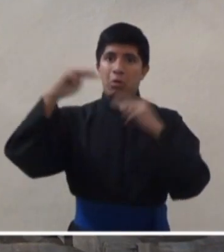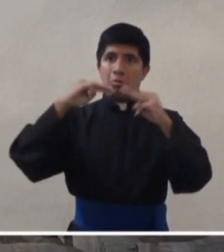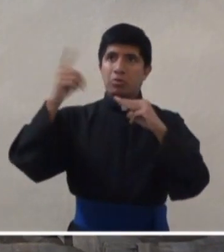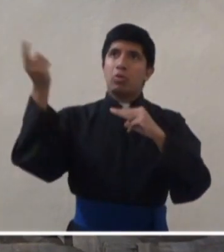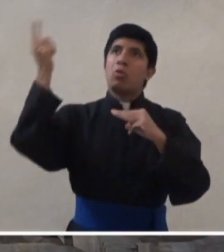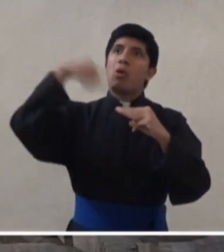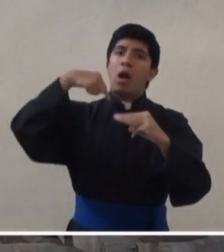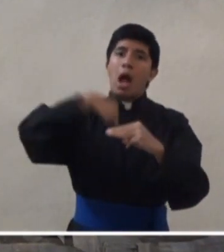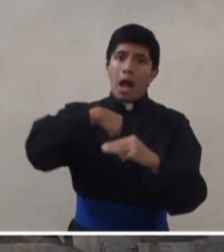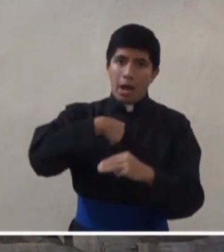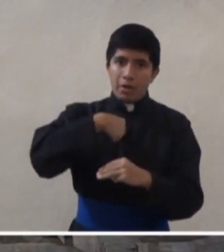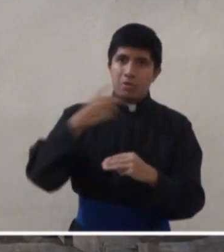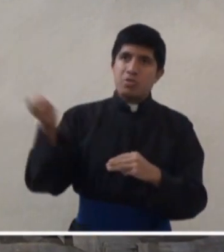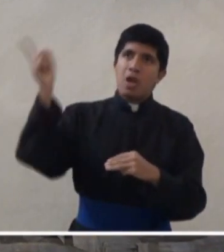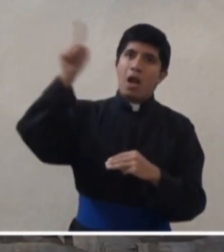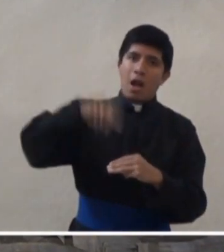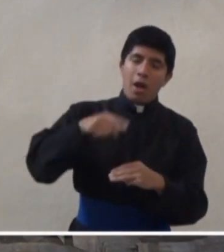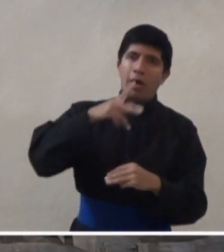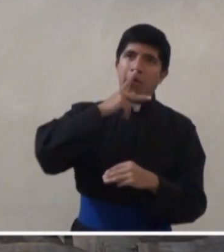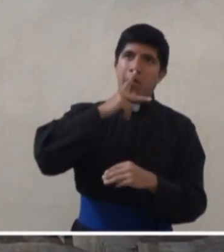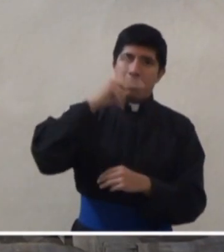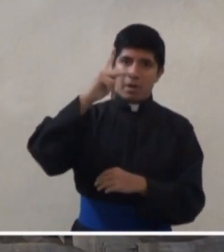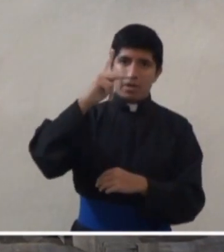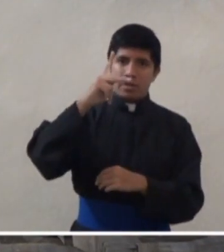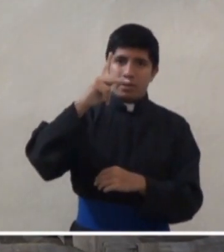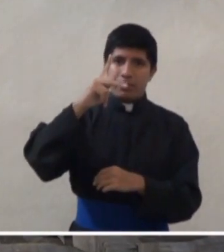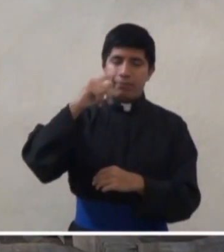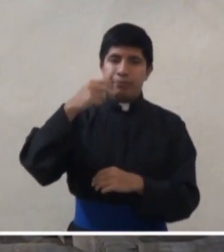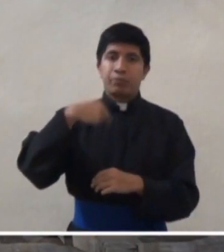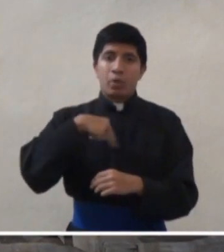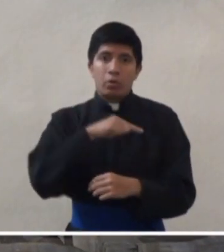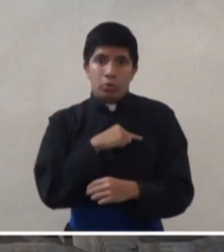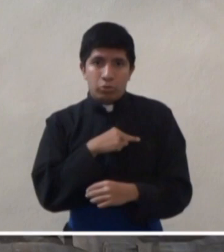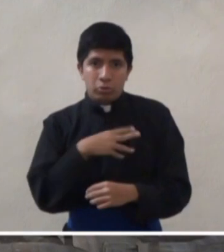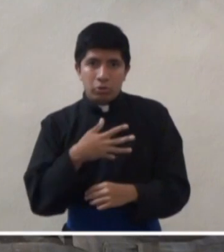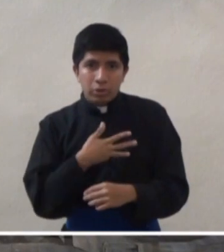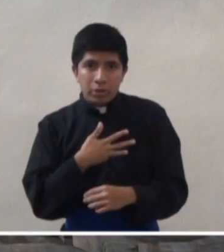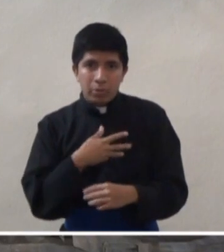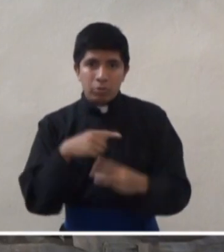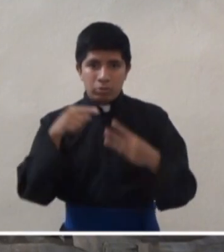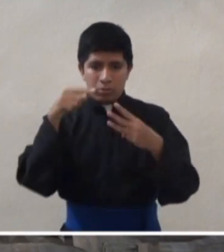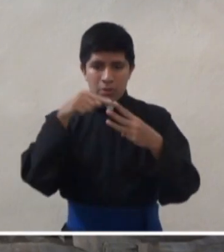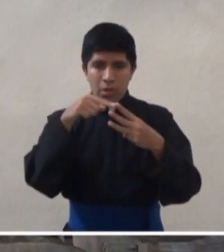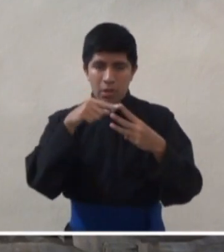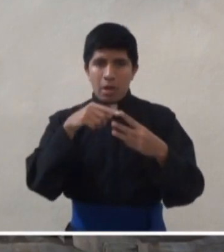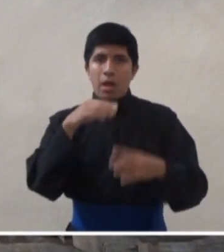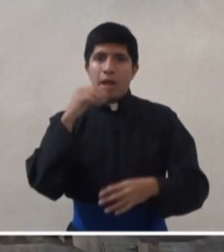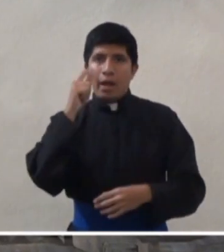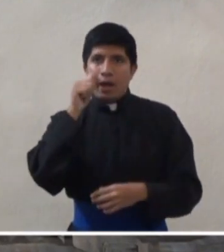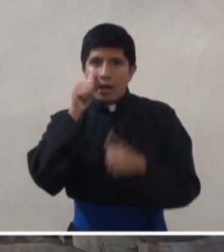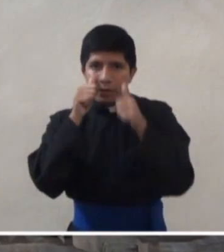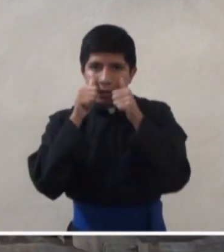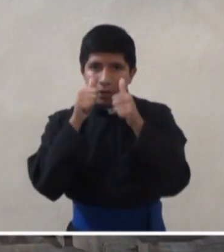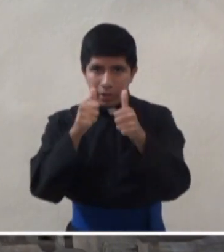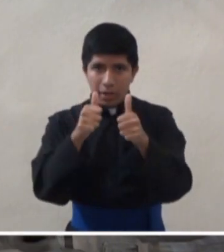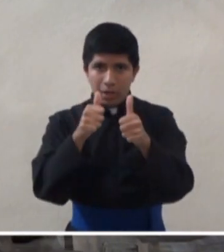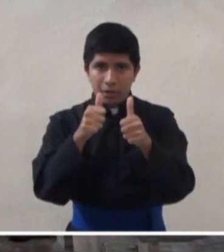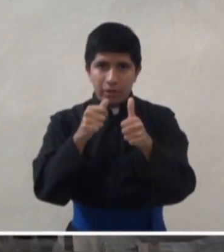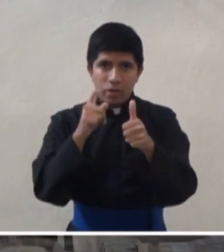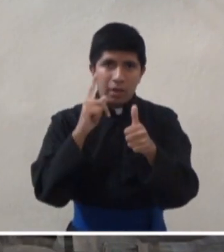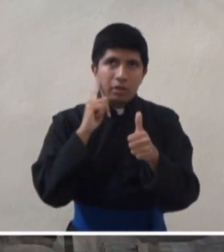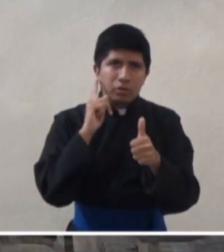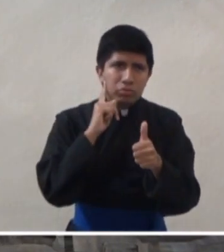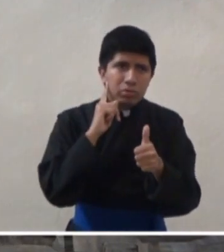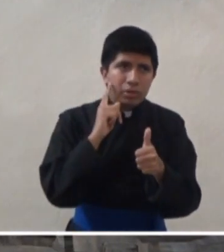es para nosotros escuchar en nuestros días, cuando hay tantos ruidos, cuando